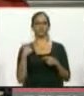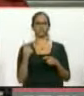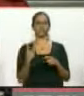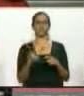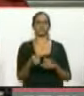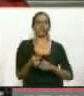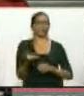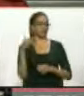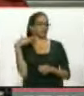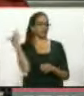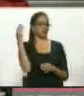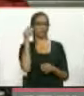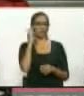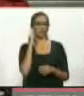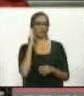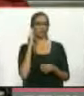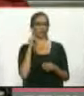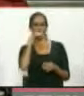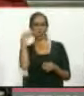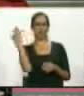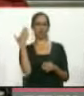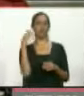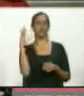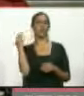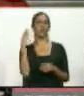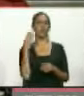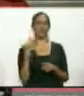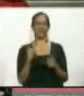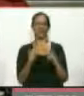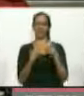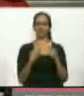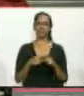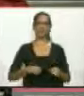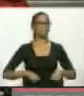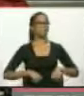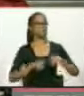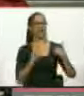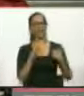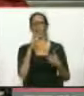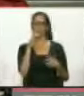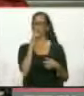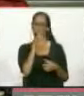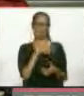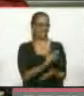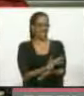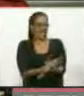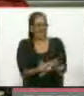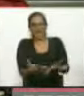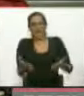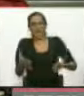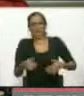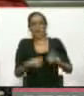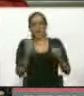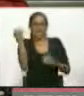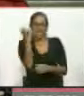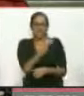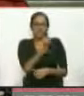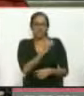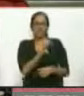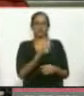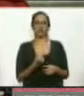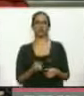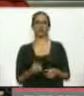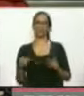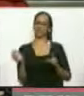supremacía racial que es la oligarquía colombiana que es la cosa más déspota más sanguinaria más asesina más